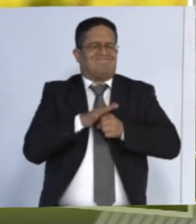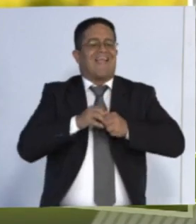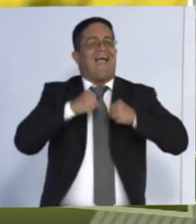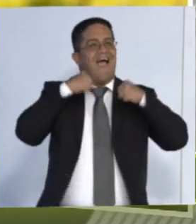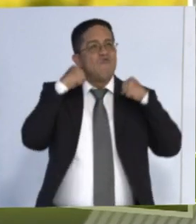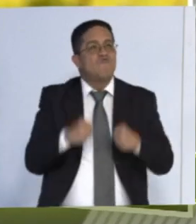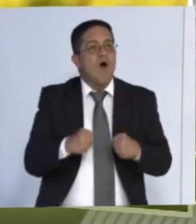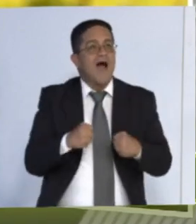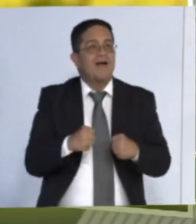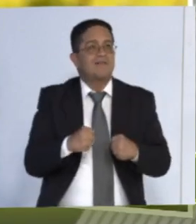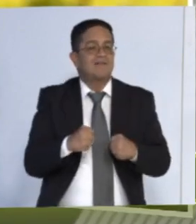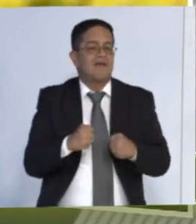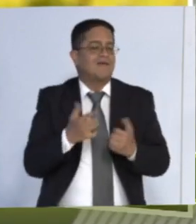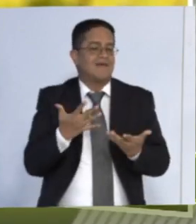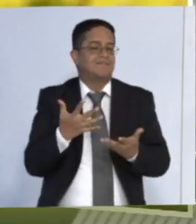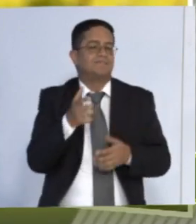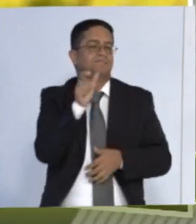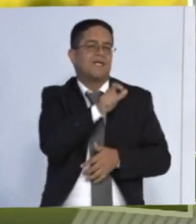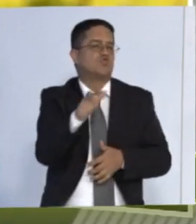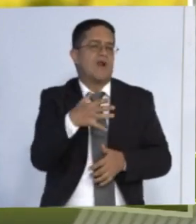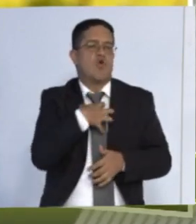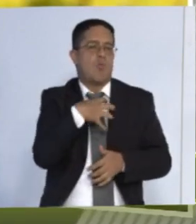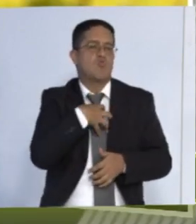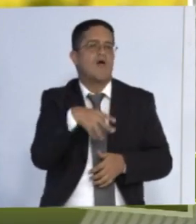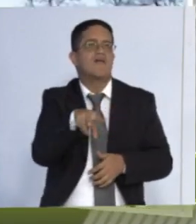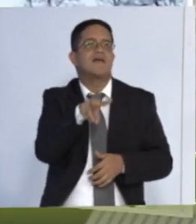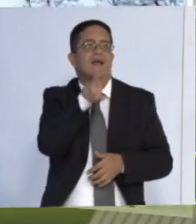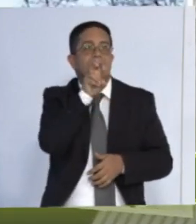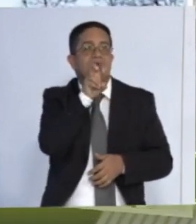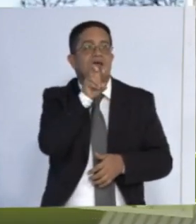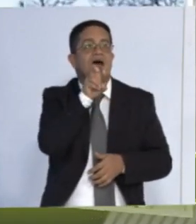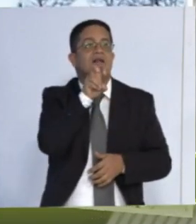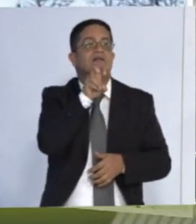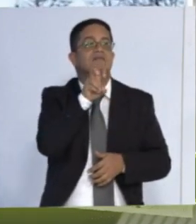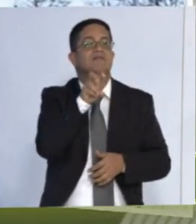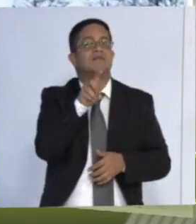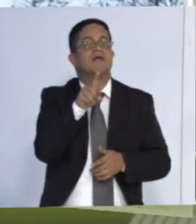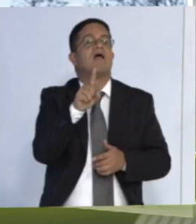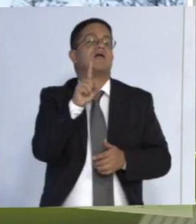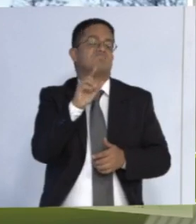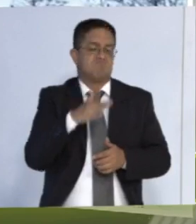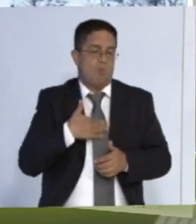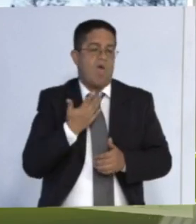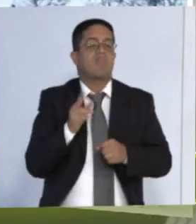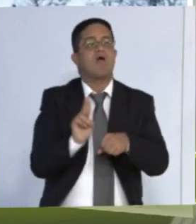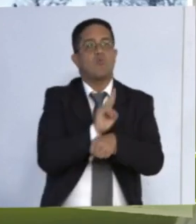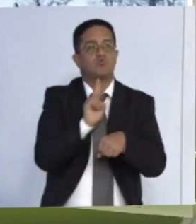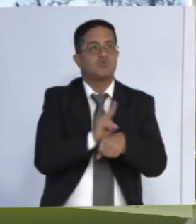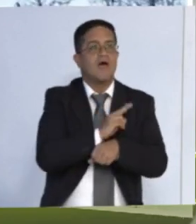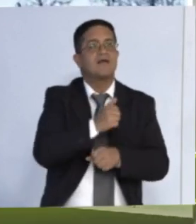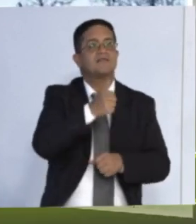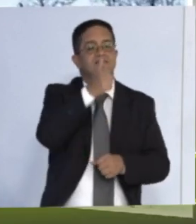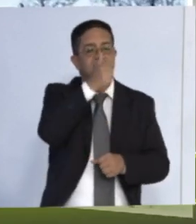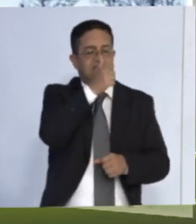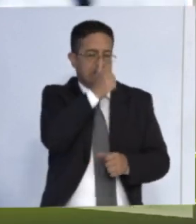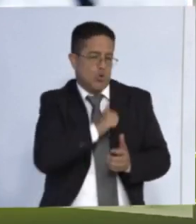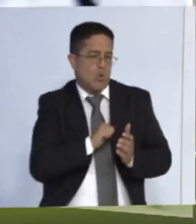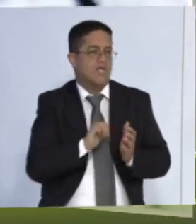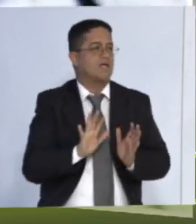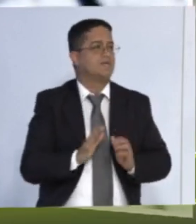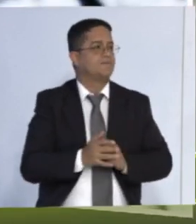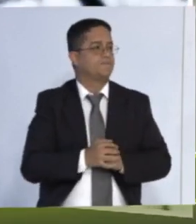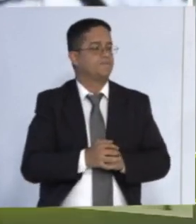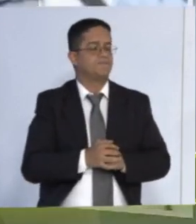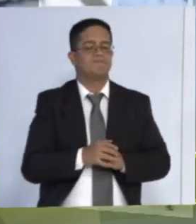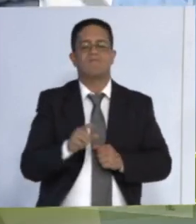pues, limita la parte respiratoria, pues hay que utilizar la cirugía como una alternativa en esos casos particulares. Por supuesto. Por